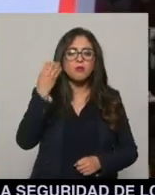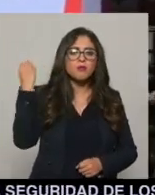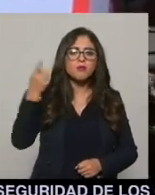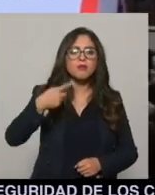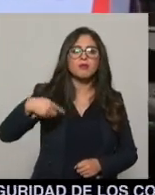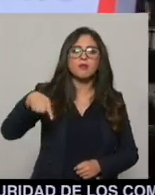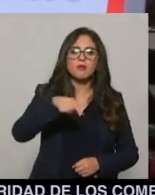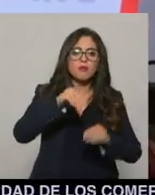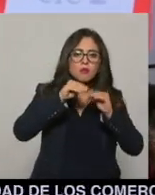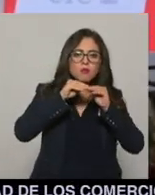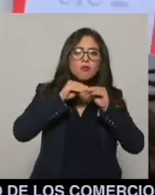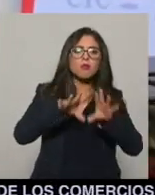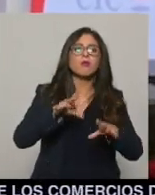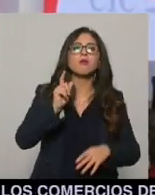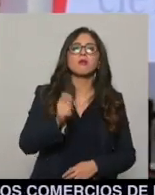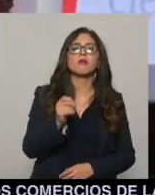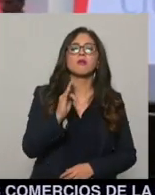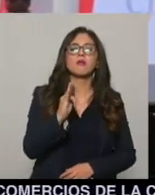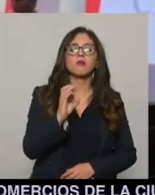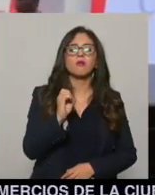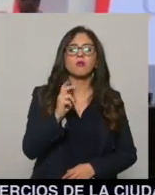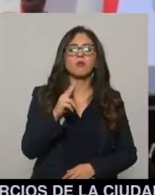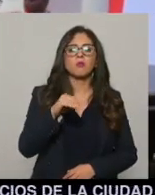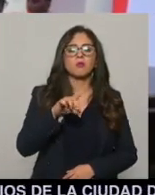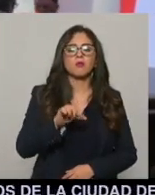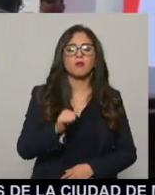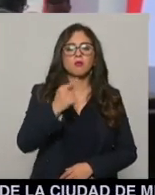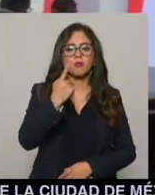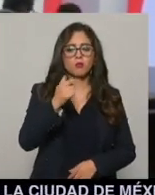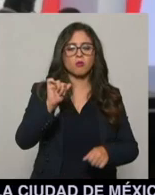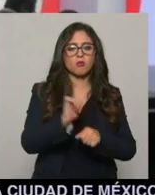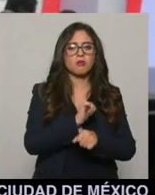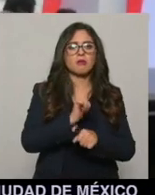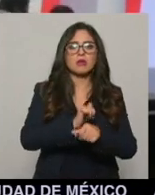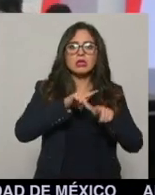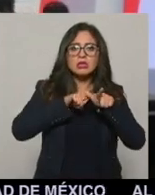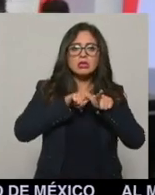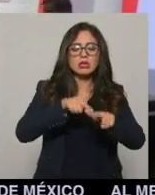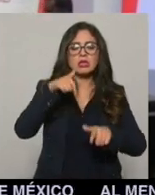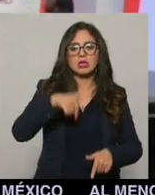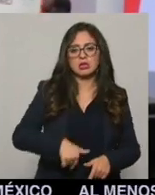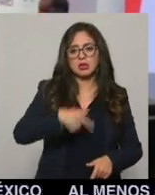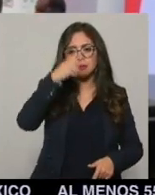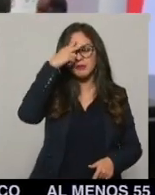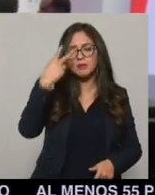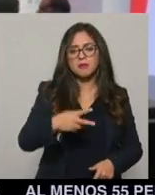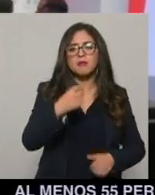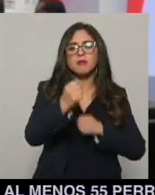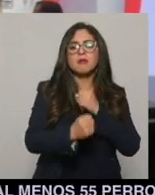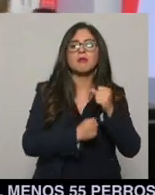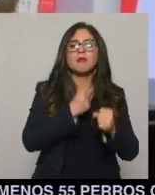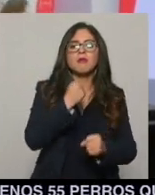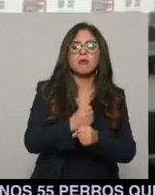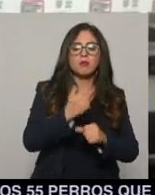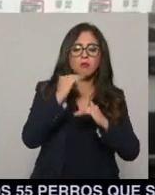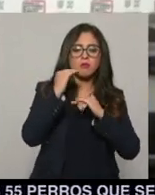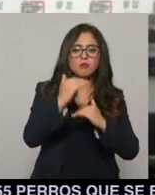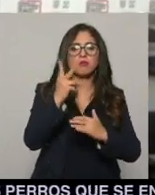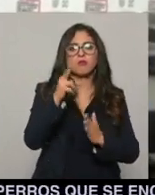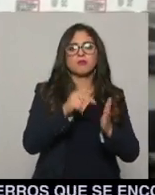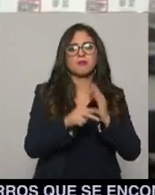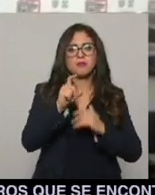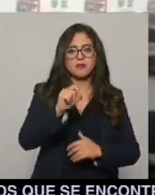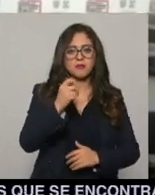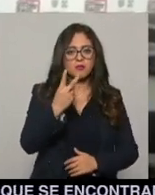dará a conocer que la Fórmula 1 se quedará aquí en la Ciudad de México. Se comenta que será hasta el 2022, ya la doctora